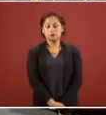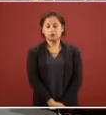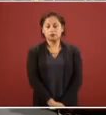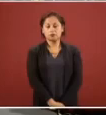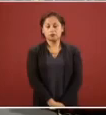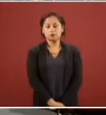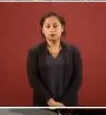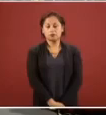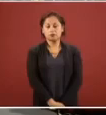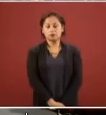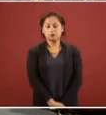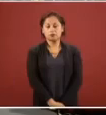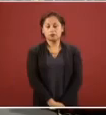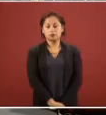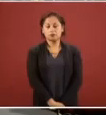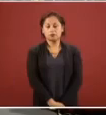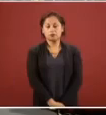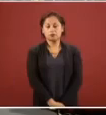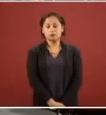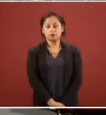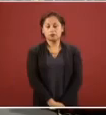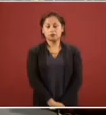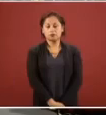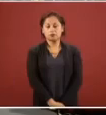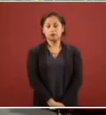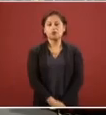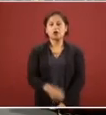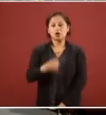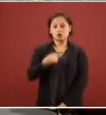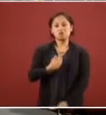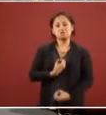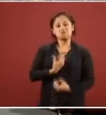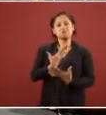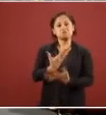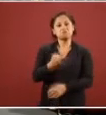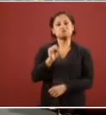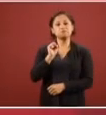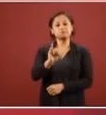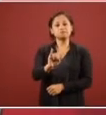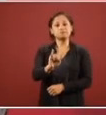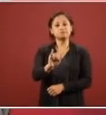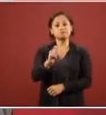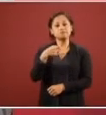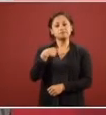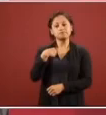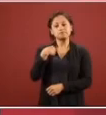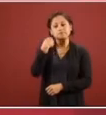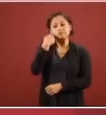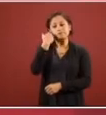es. Bueno, vamos a seguir. Mi solidaridad.